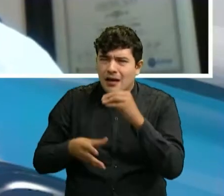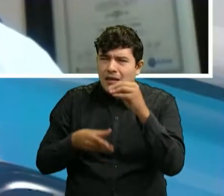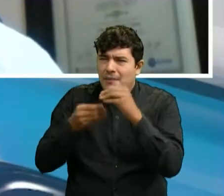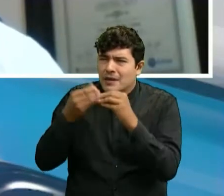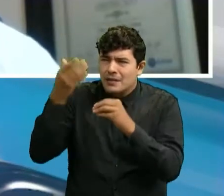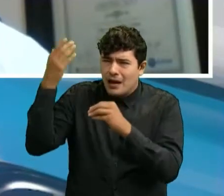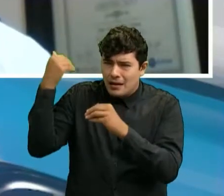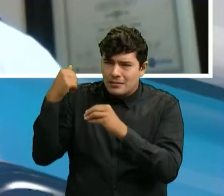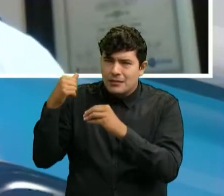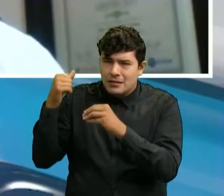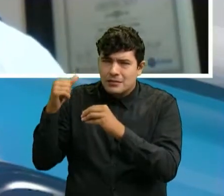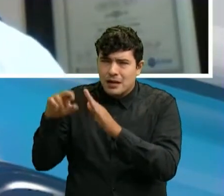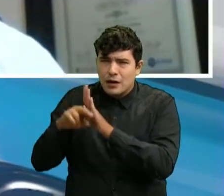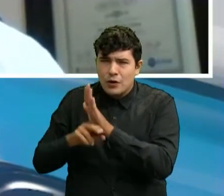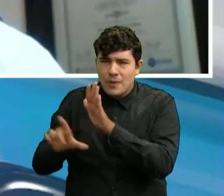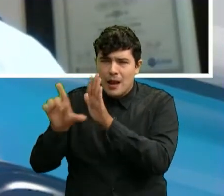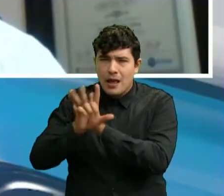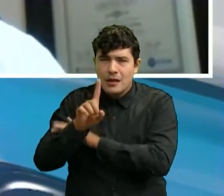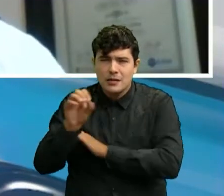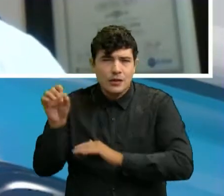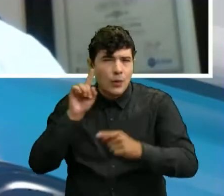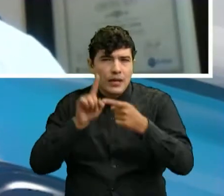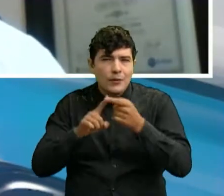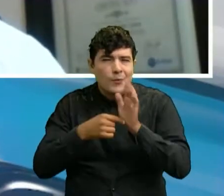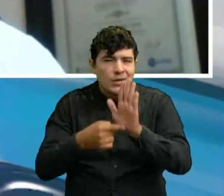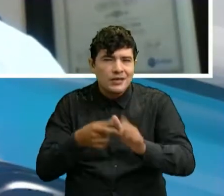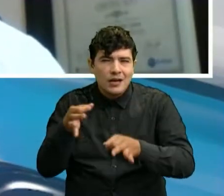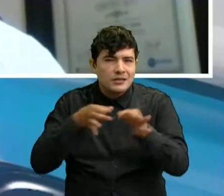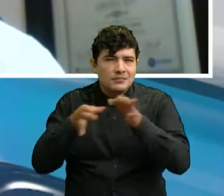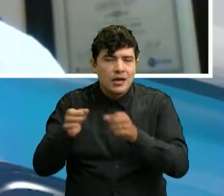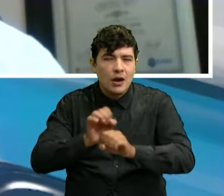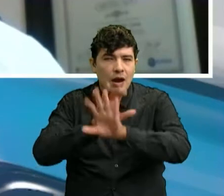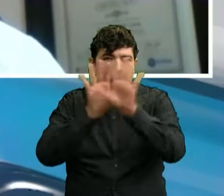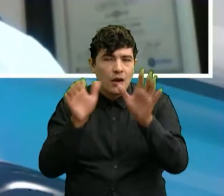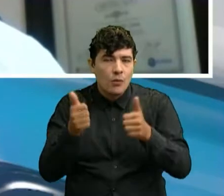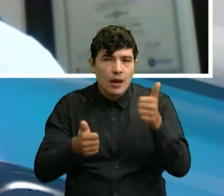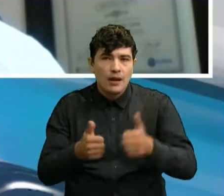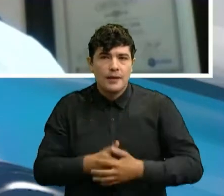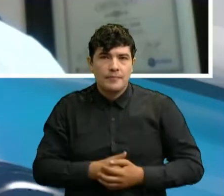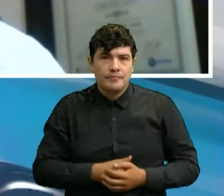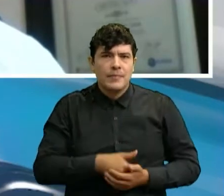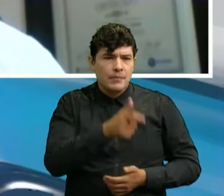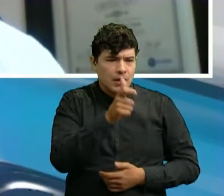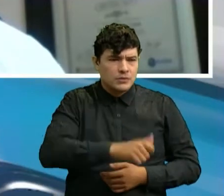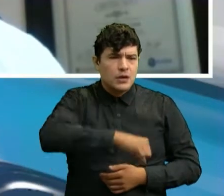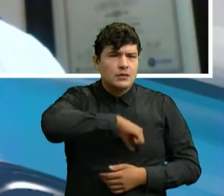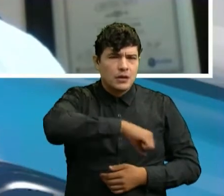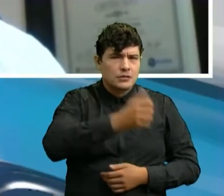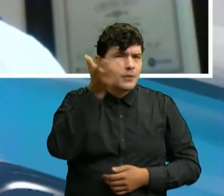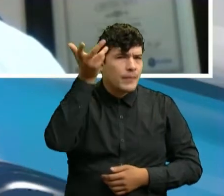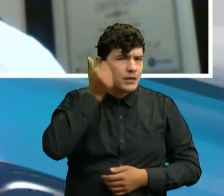a la ley 100. ¿Qué les quiero mostrar con esto? Una persona puede tener derecho a la pensión de sobrevivientes en aplicación del